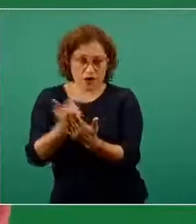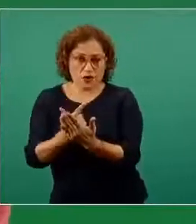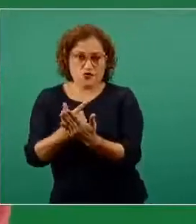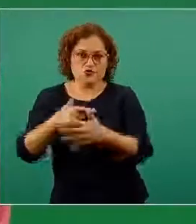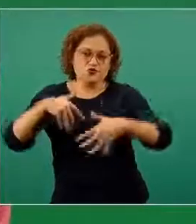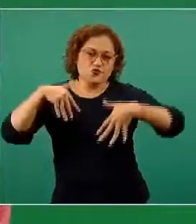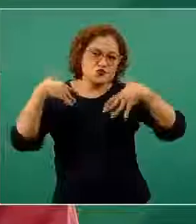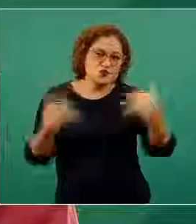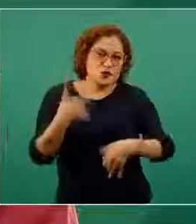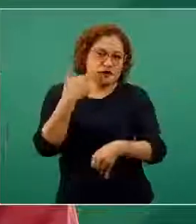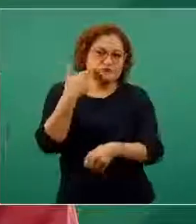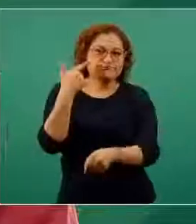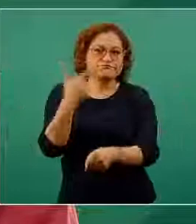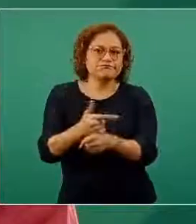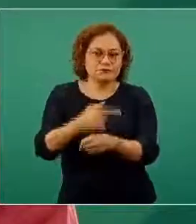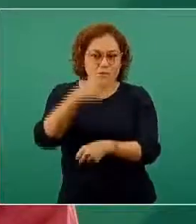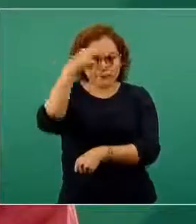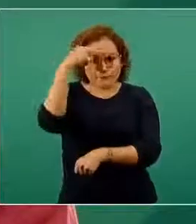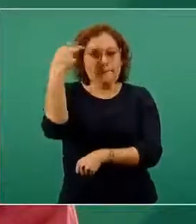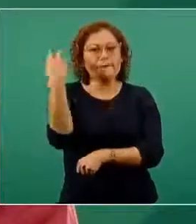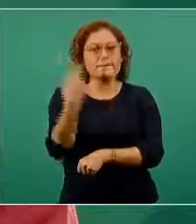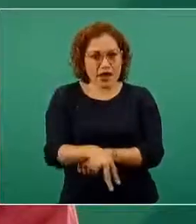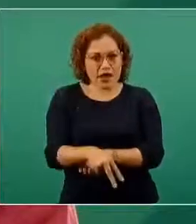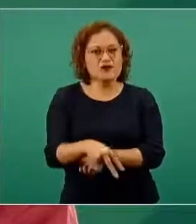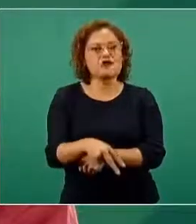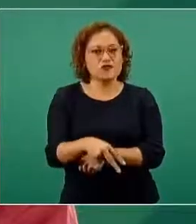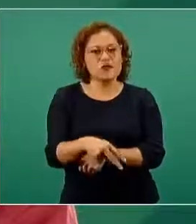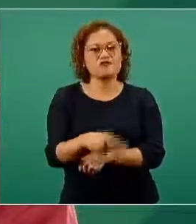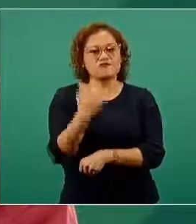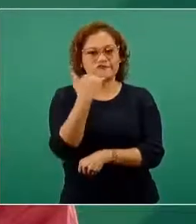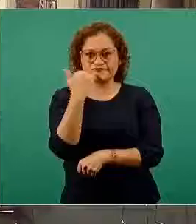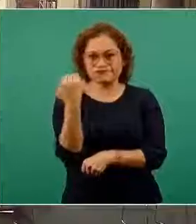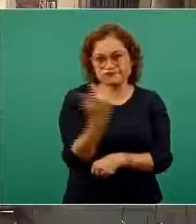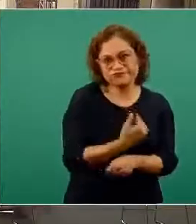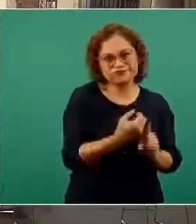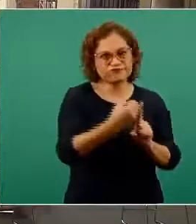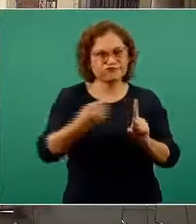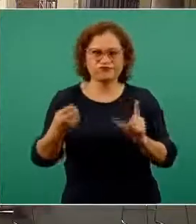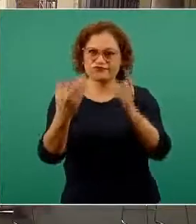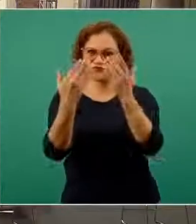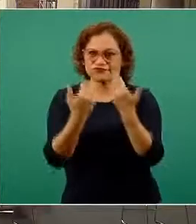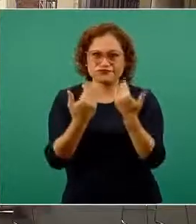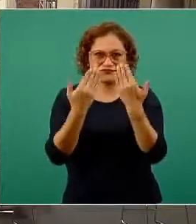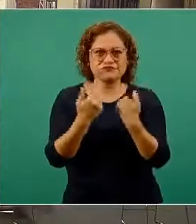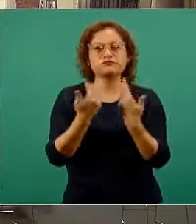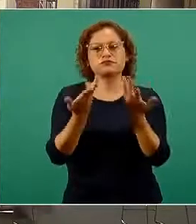irregularidad que se ha exacerbado a lo largo de las últimas décadas.